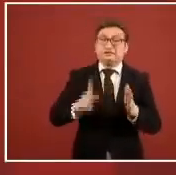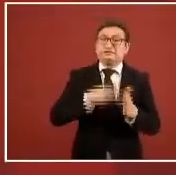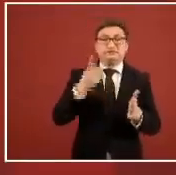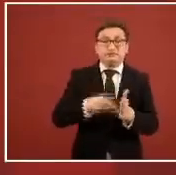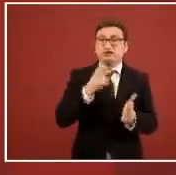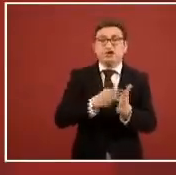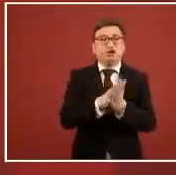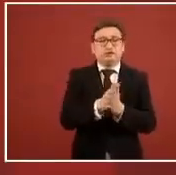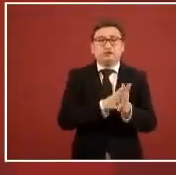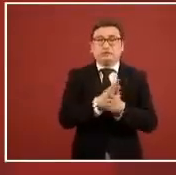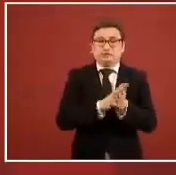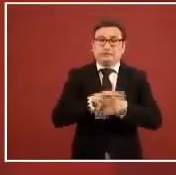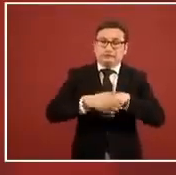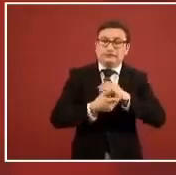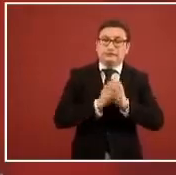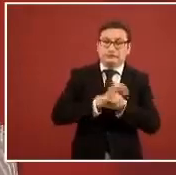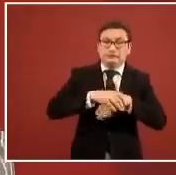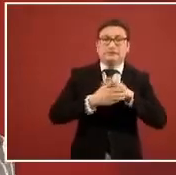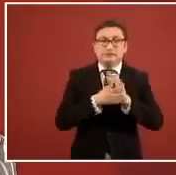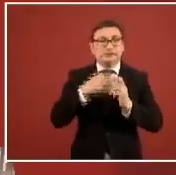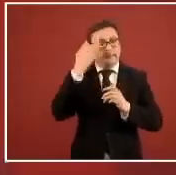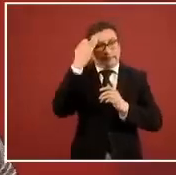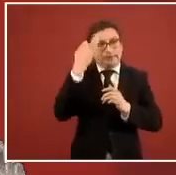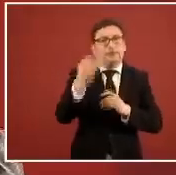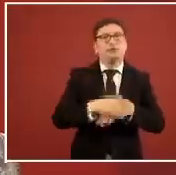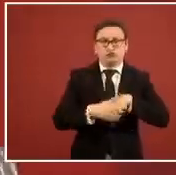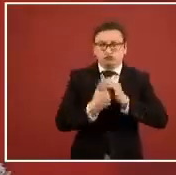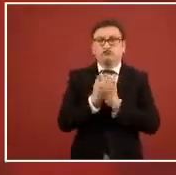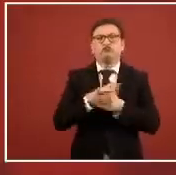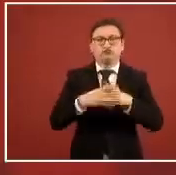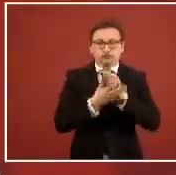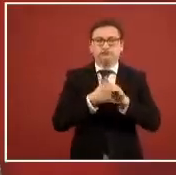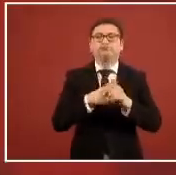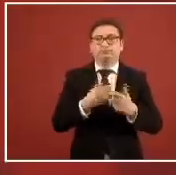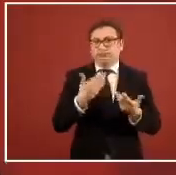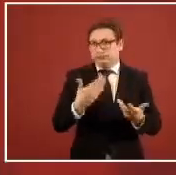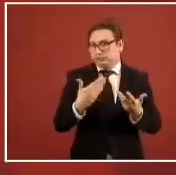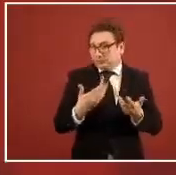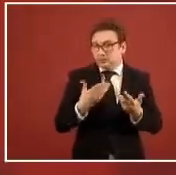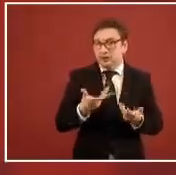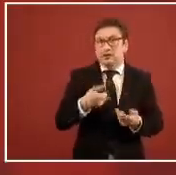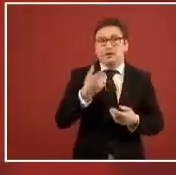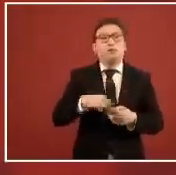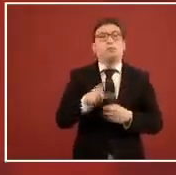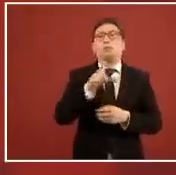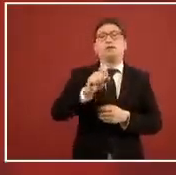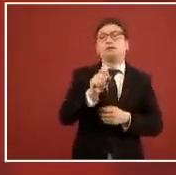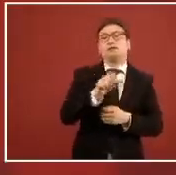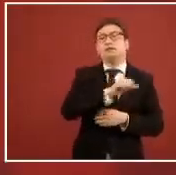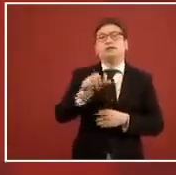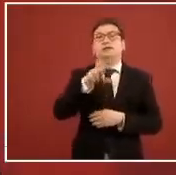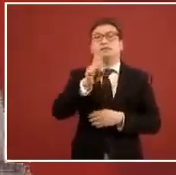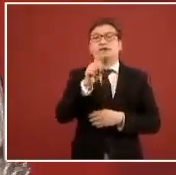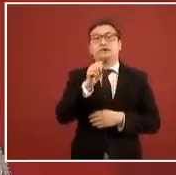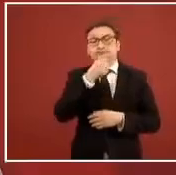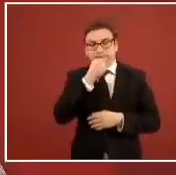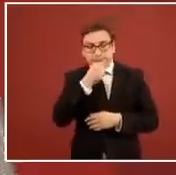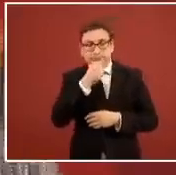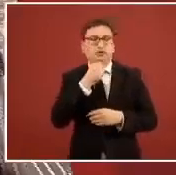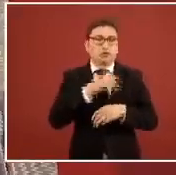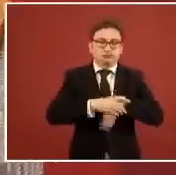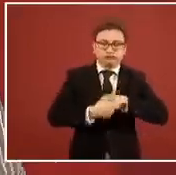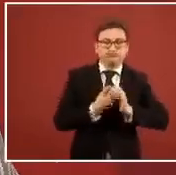además con una duración suficiente para que el lavado de manos sea efectivo. Se ha recomendado de 20 a 30 segundos, se ha